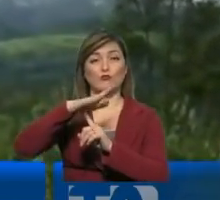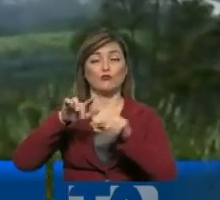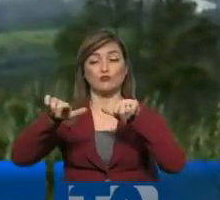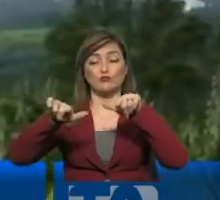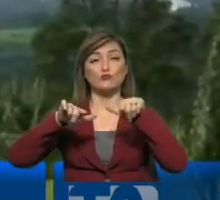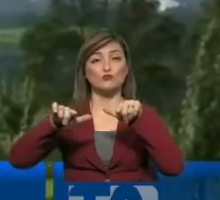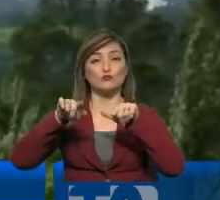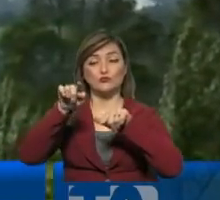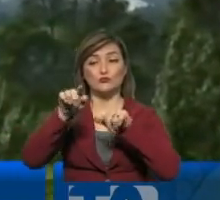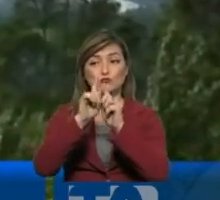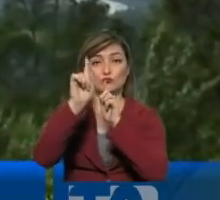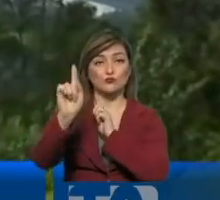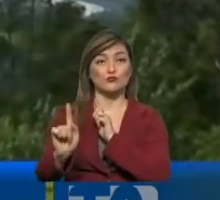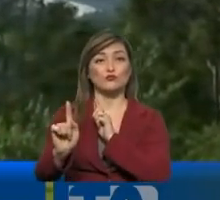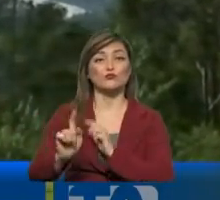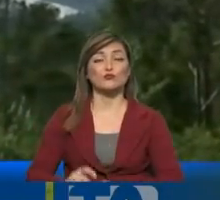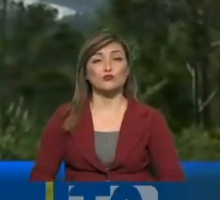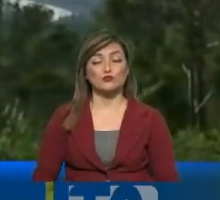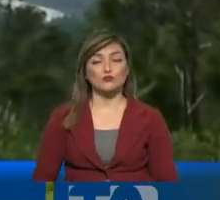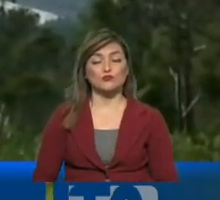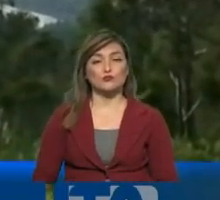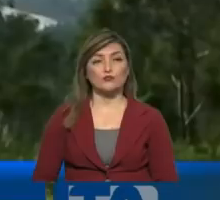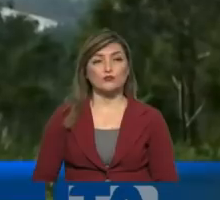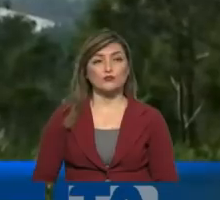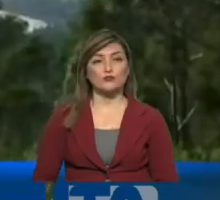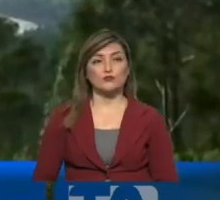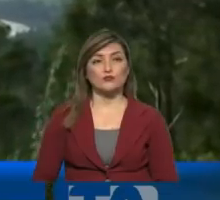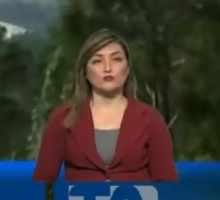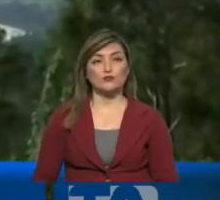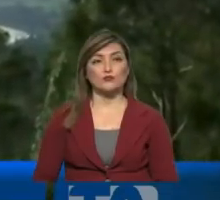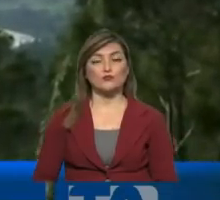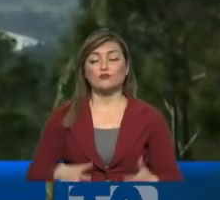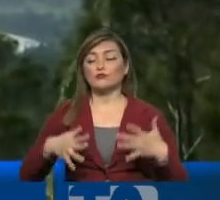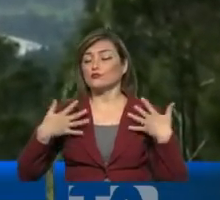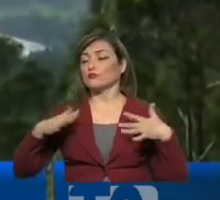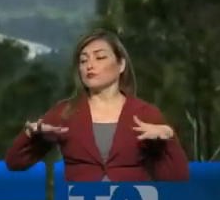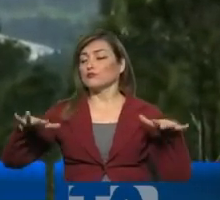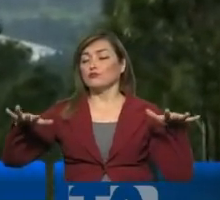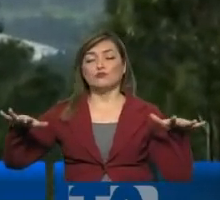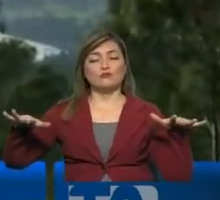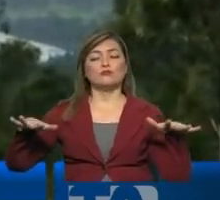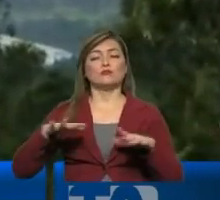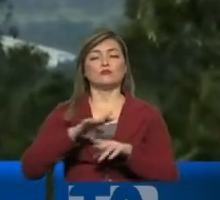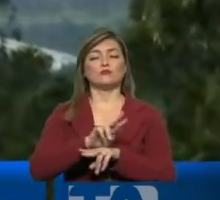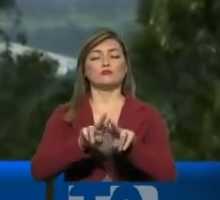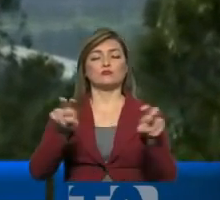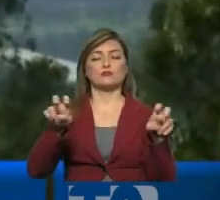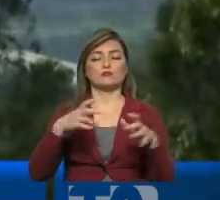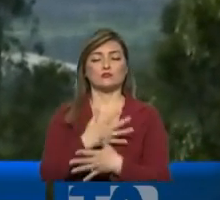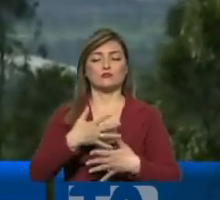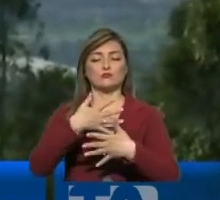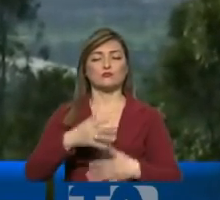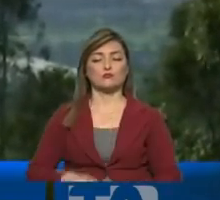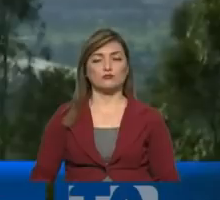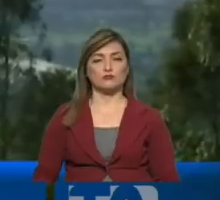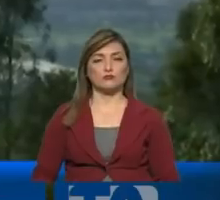usted conserve el distanciamiento y podamos disfrutar del aire libre. 700 hectáreas, el Parque